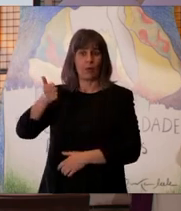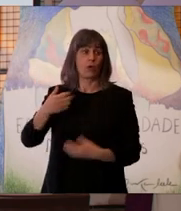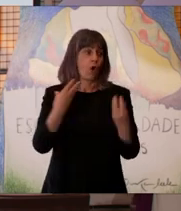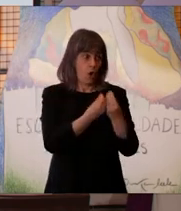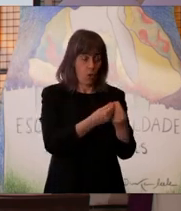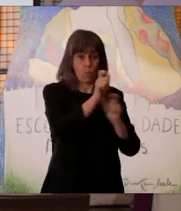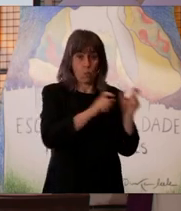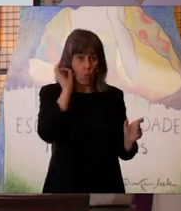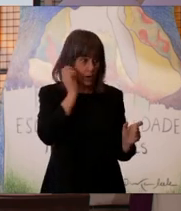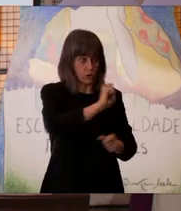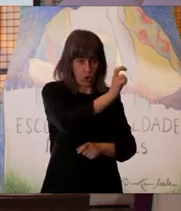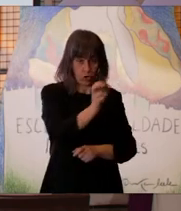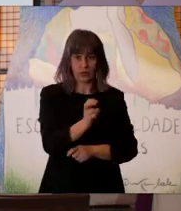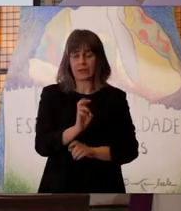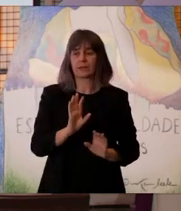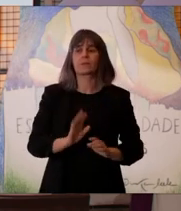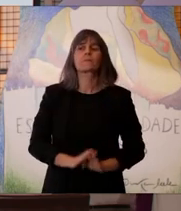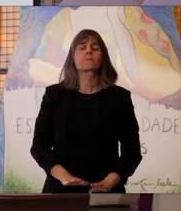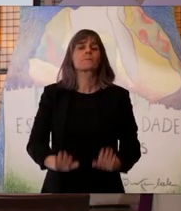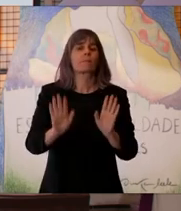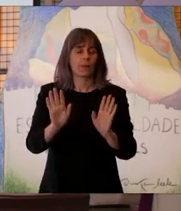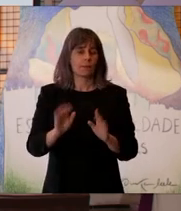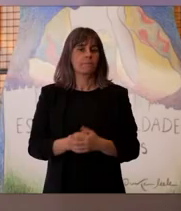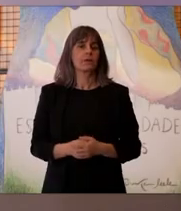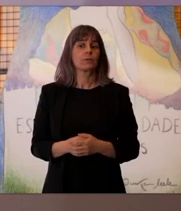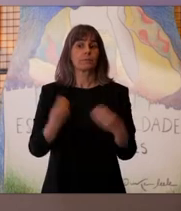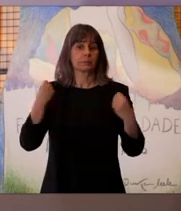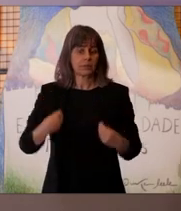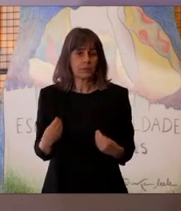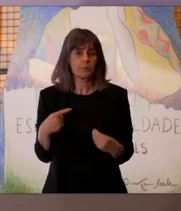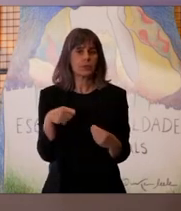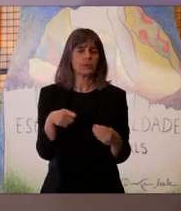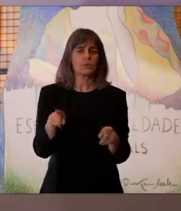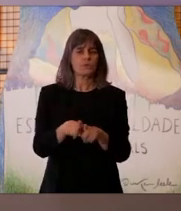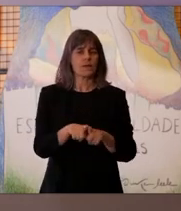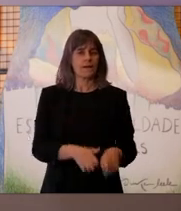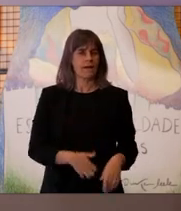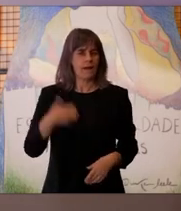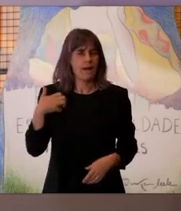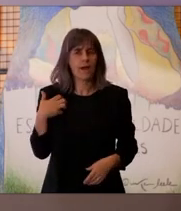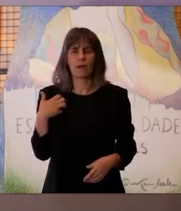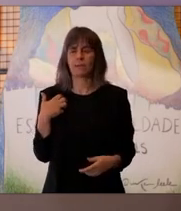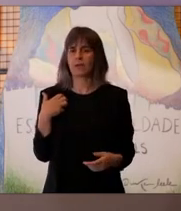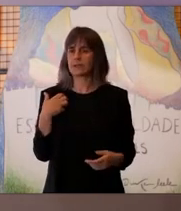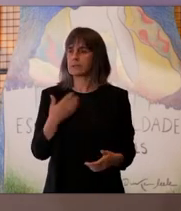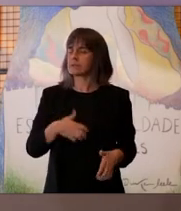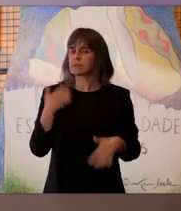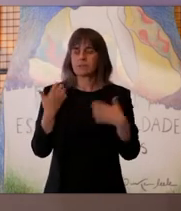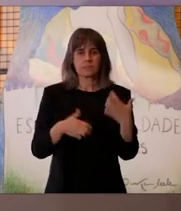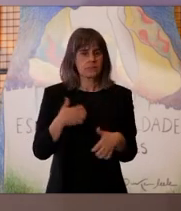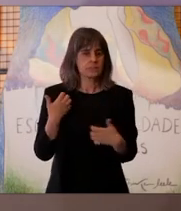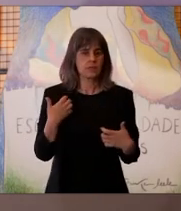y lo tengo que decir pero justo a eso a esa rabia esa indignación a trabajar para